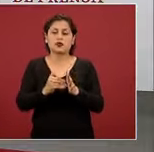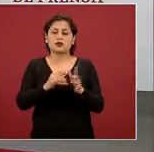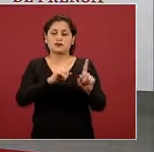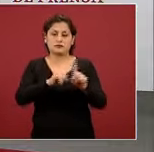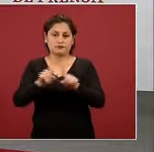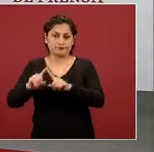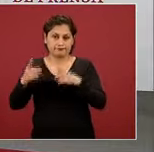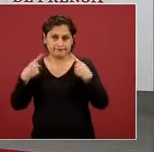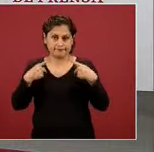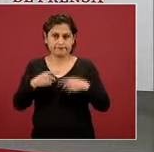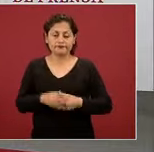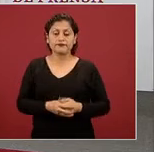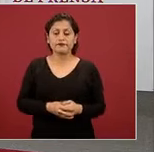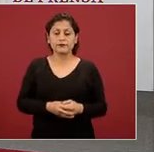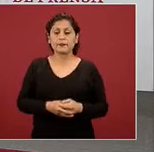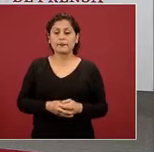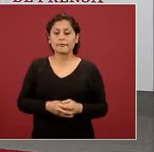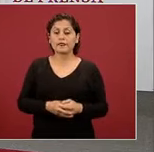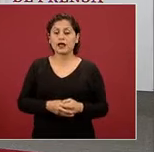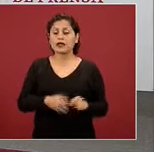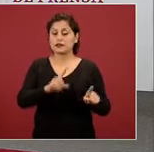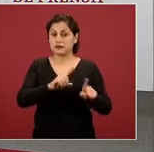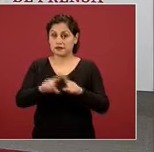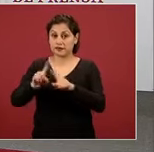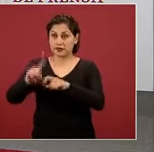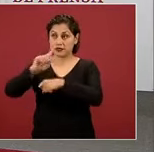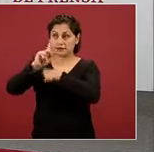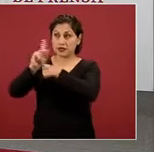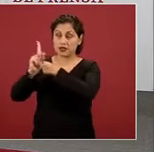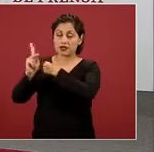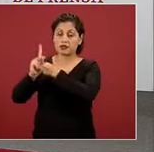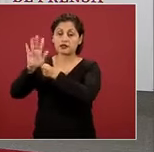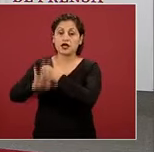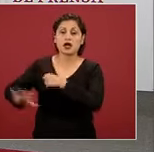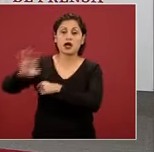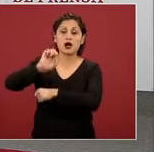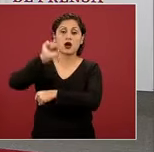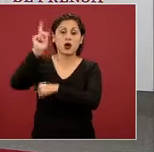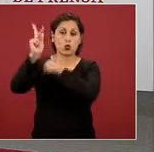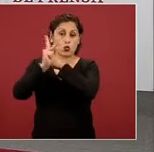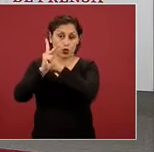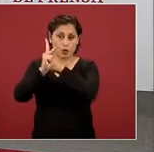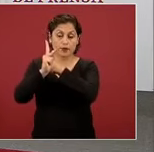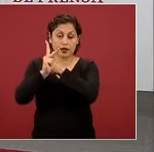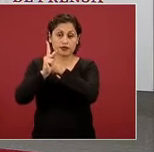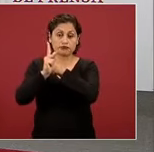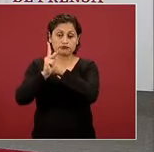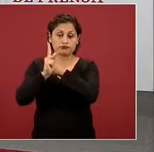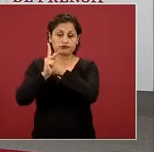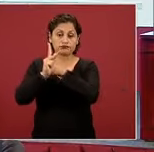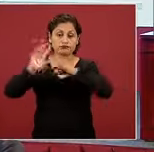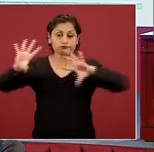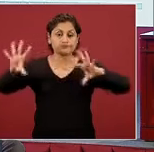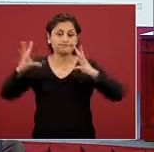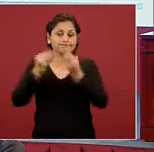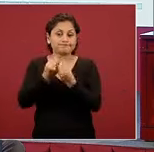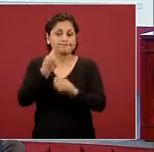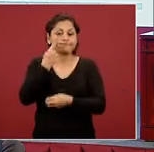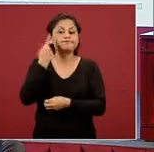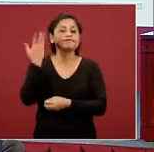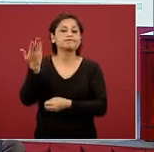por uno un conjunto de países europeos, todos de la región de Europa Occidental, para ver lo que está ocurriendo.